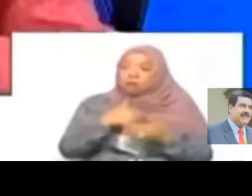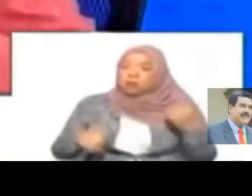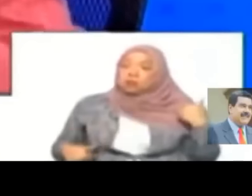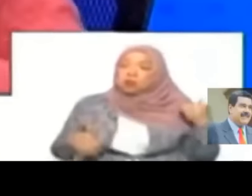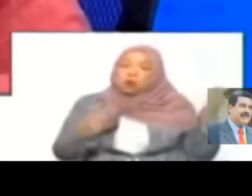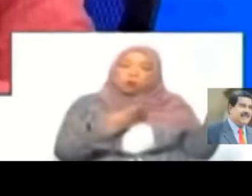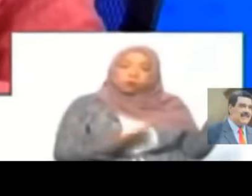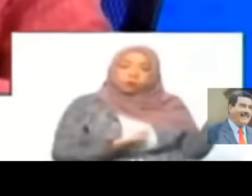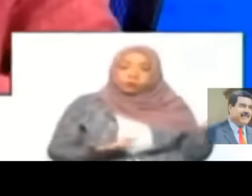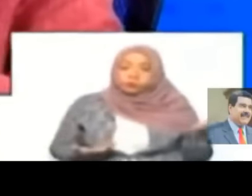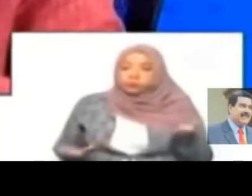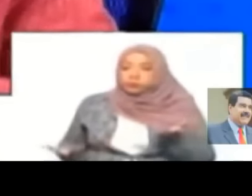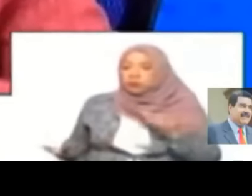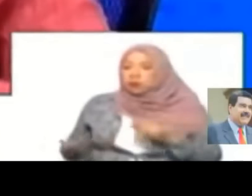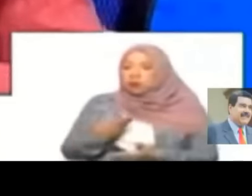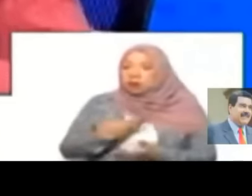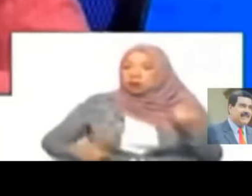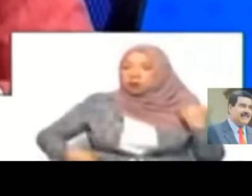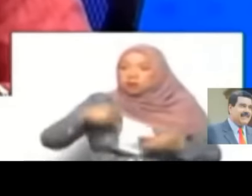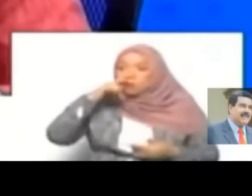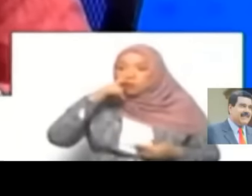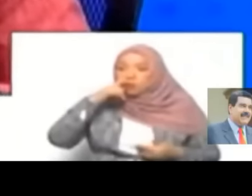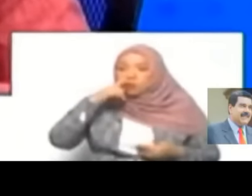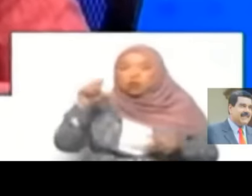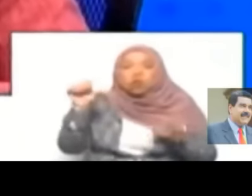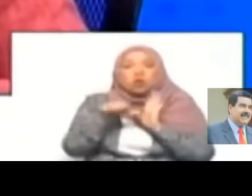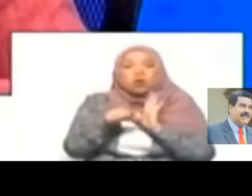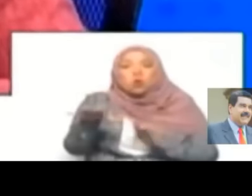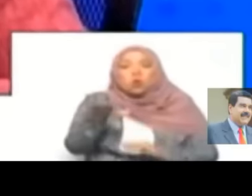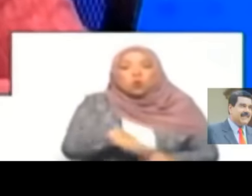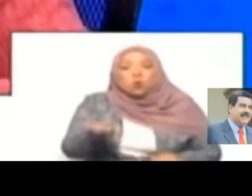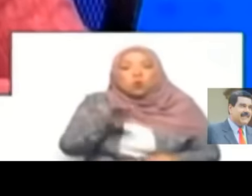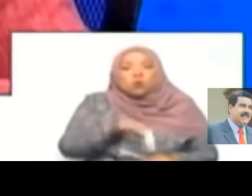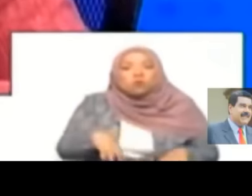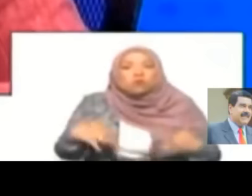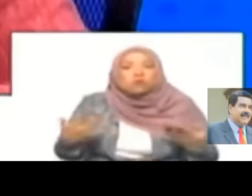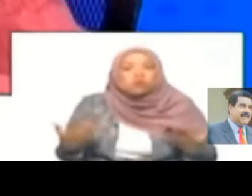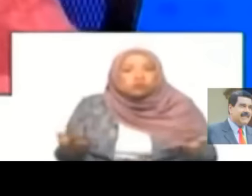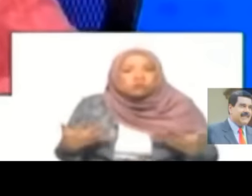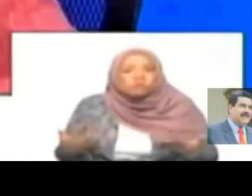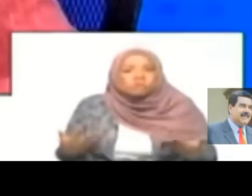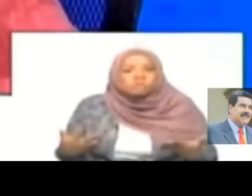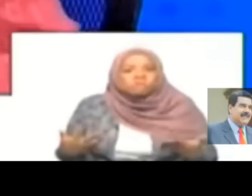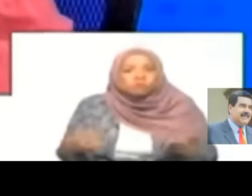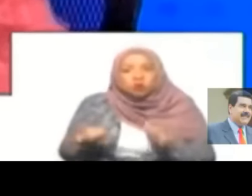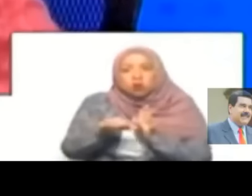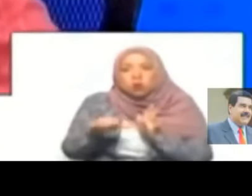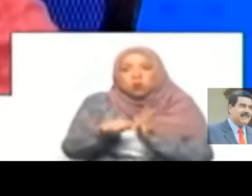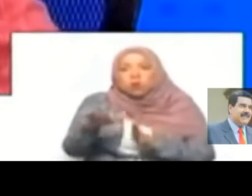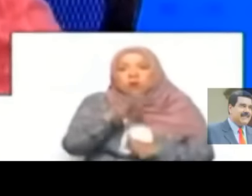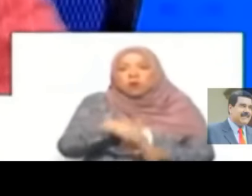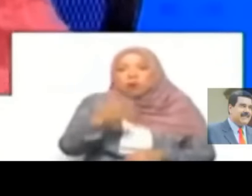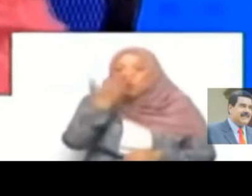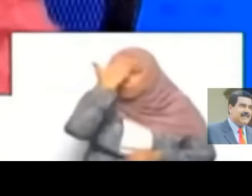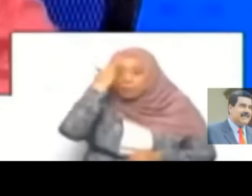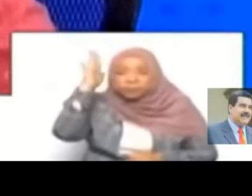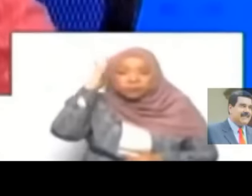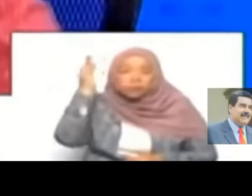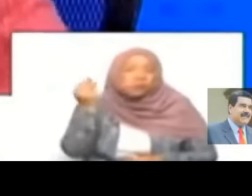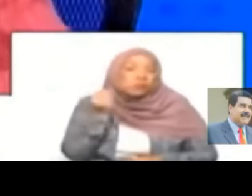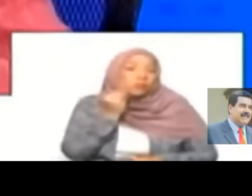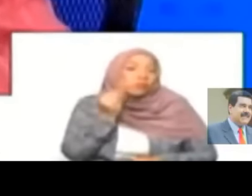presidente. ¿Dónde está tu presidente, Díaz Ayuso? ¿Ah? Hicieron el papel de imbéciles ustedes, por fascista,